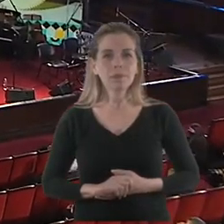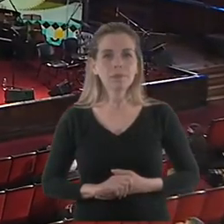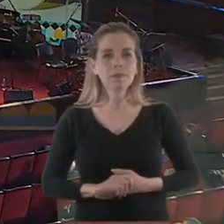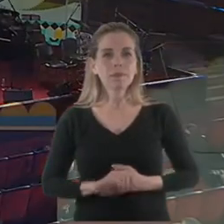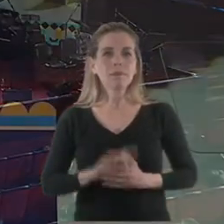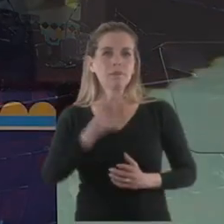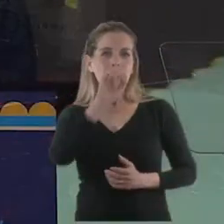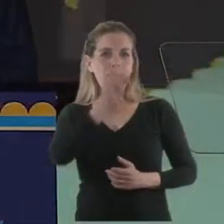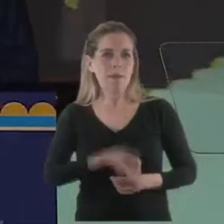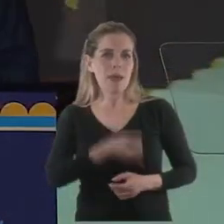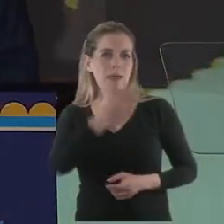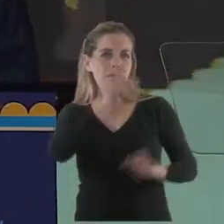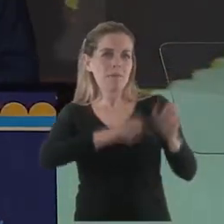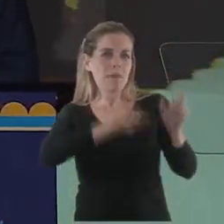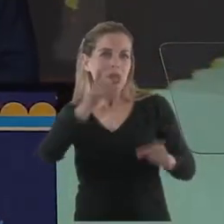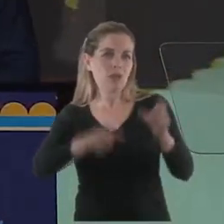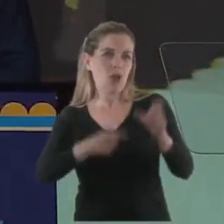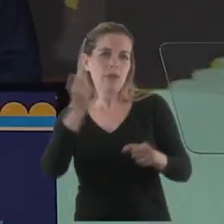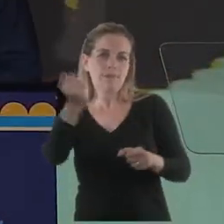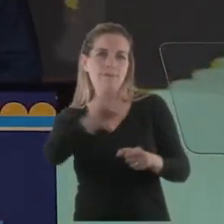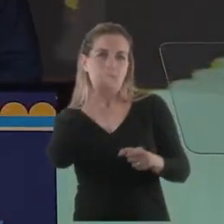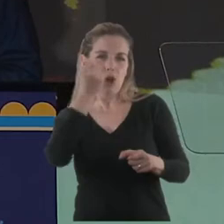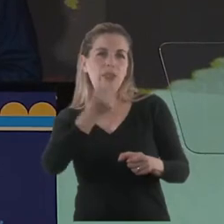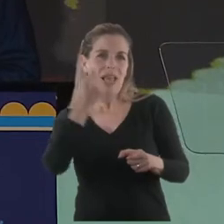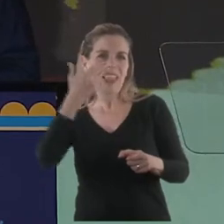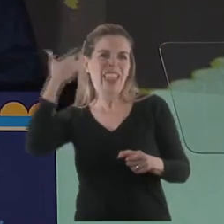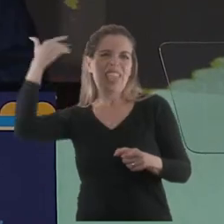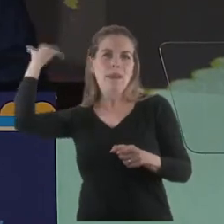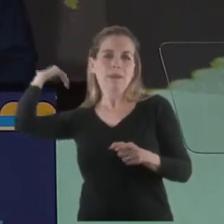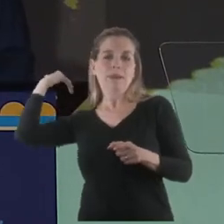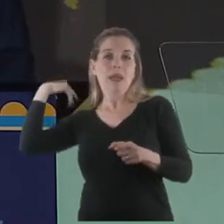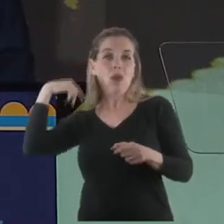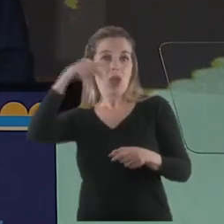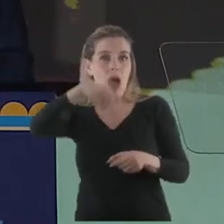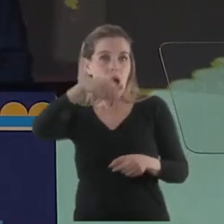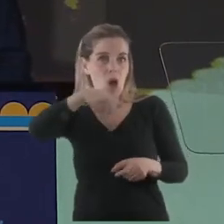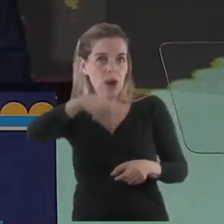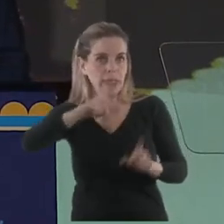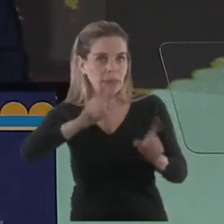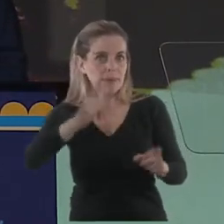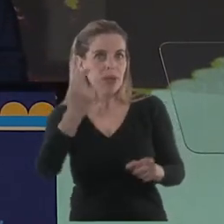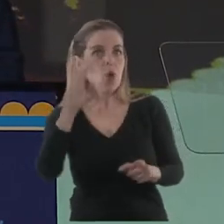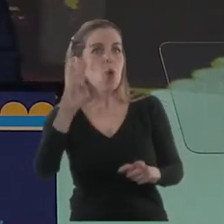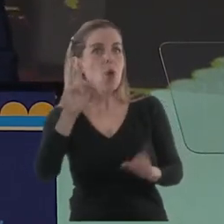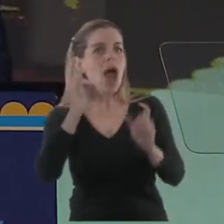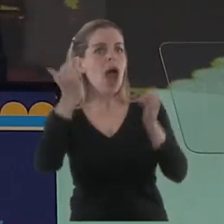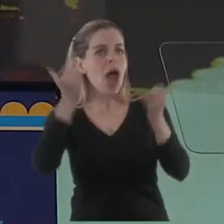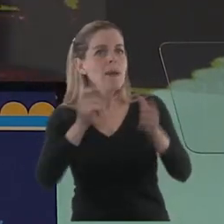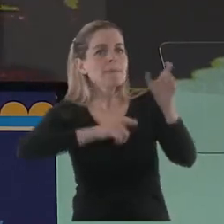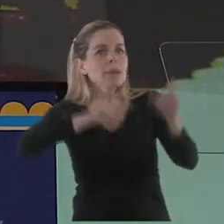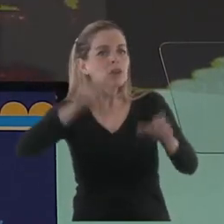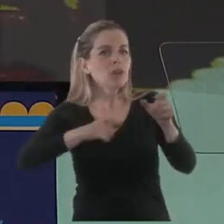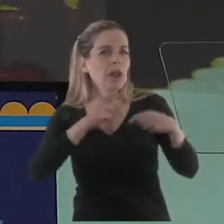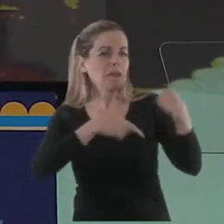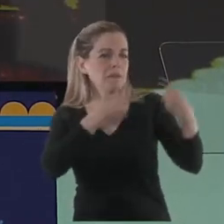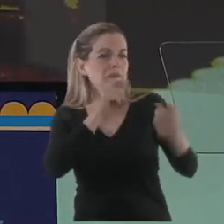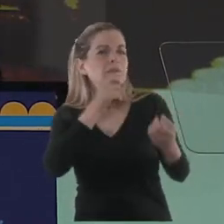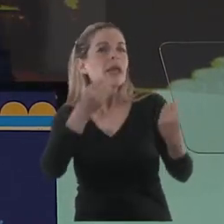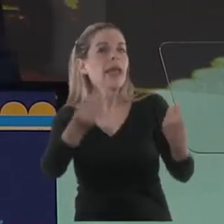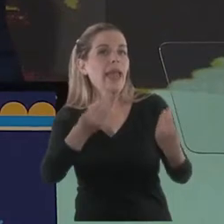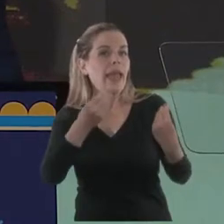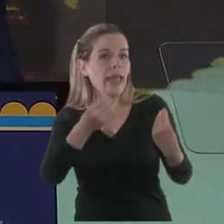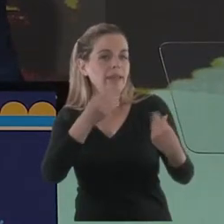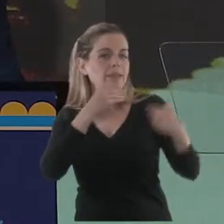Personalidades destacadas, más allá de las glorias del pasado, la UBA cuenta hoy con personas que siguen escribiendo la historia grande, la